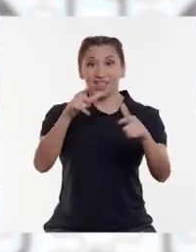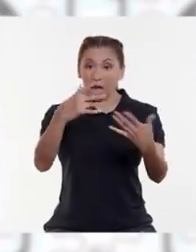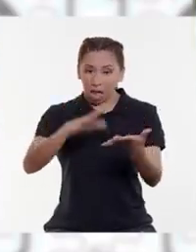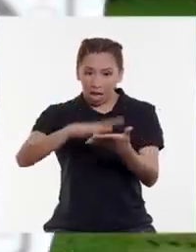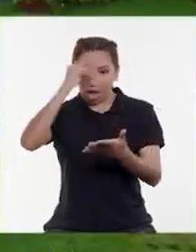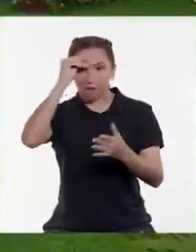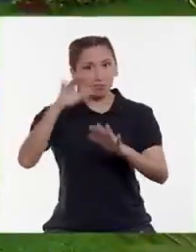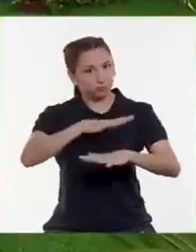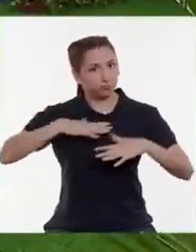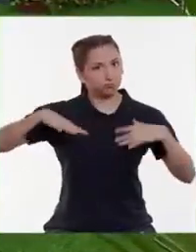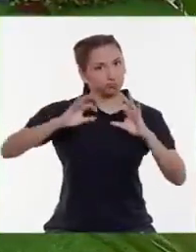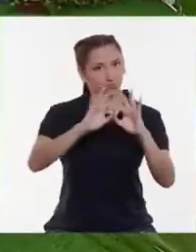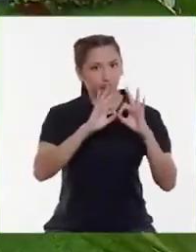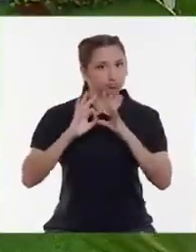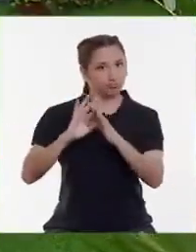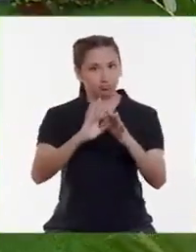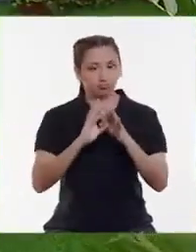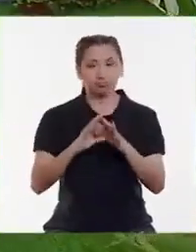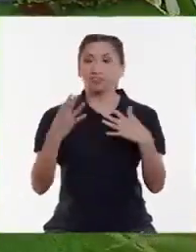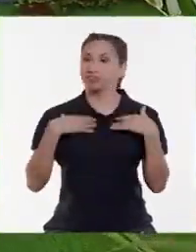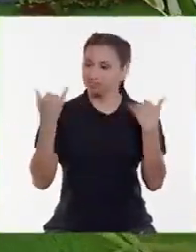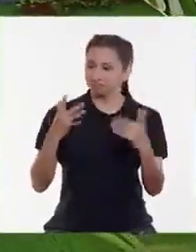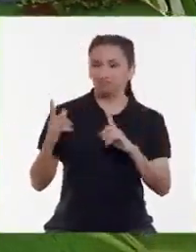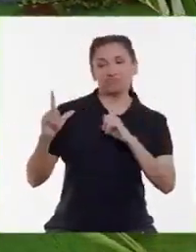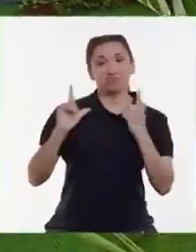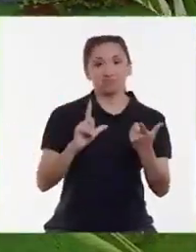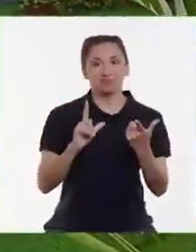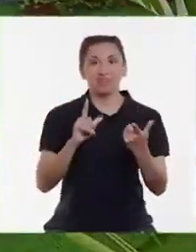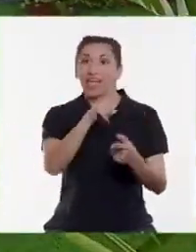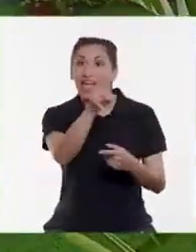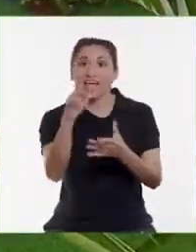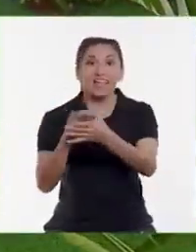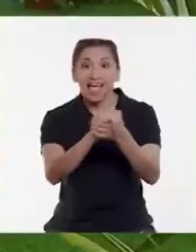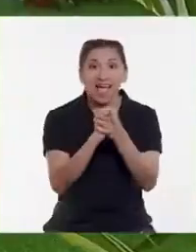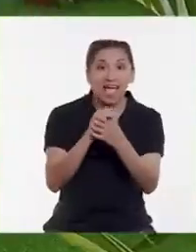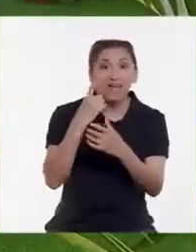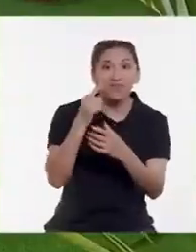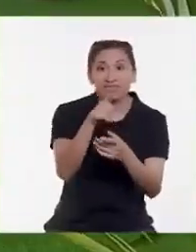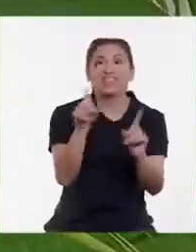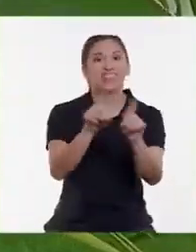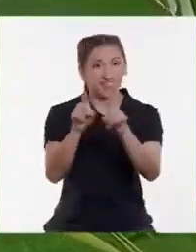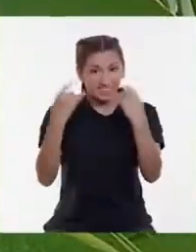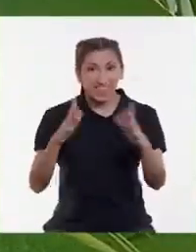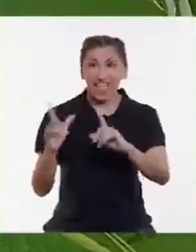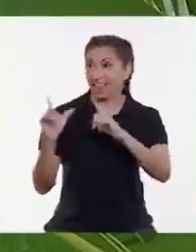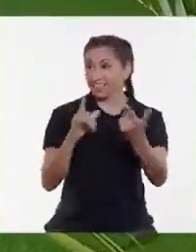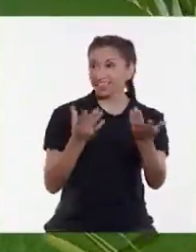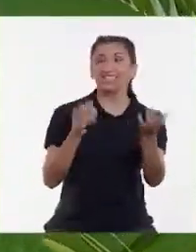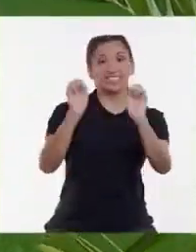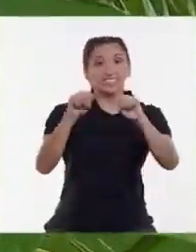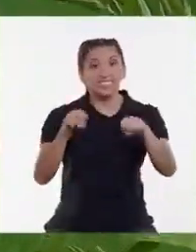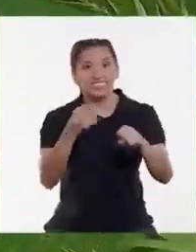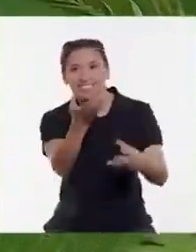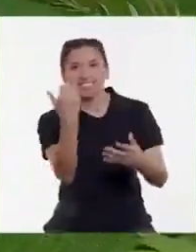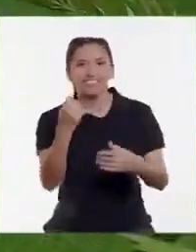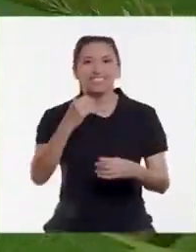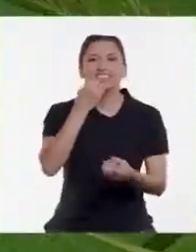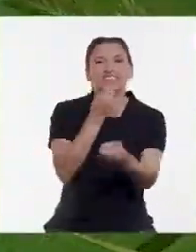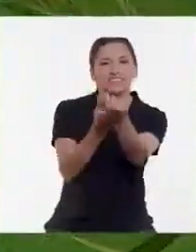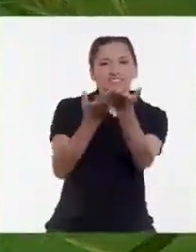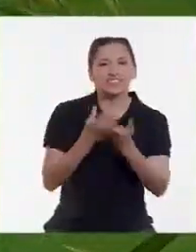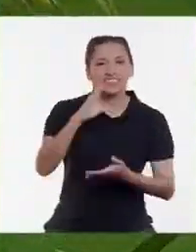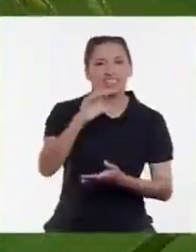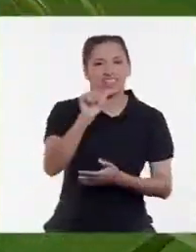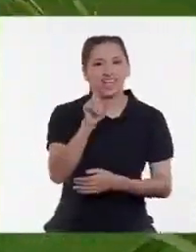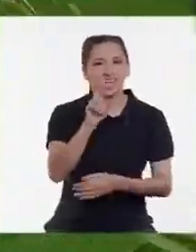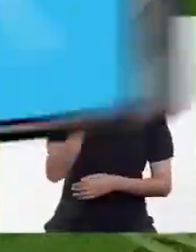juntos. ¿Listas y listos? Y yo estoy listo. Y creo que nuestros amigos y amigas también lo están. ¡Así es! ¡Bienvenidos Carmen,